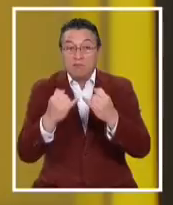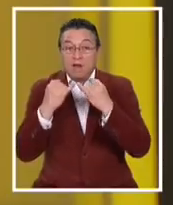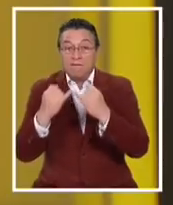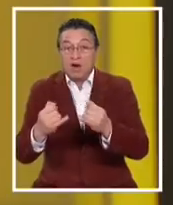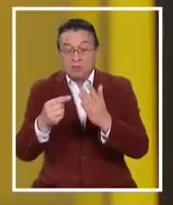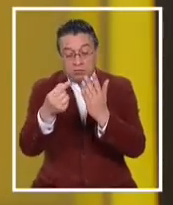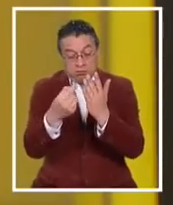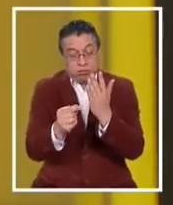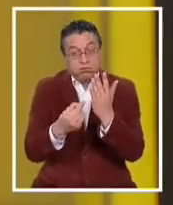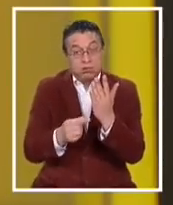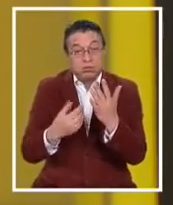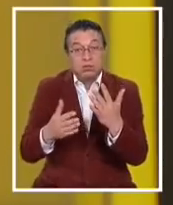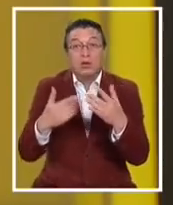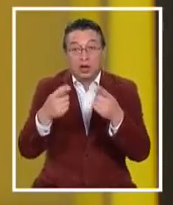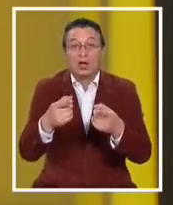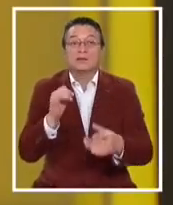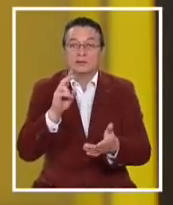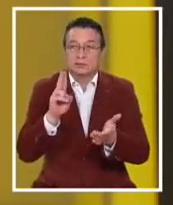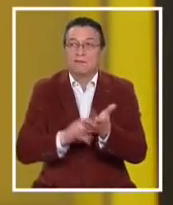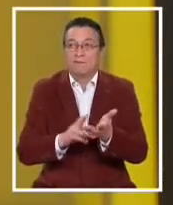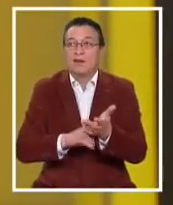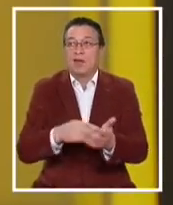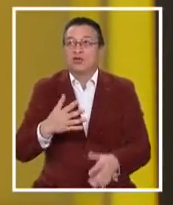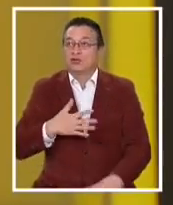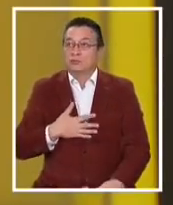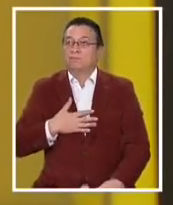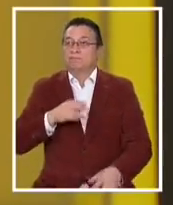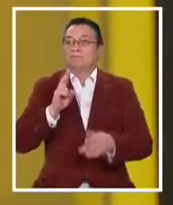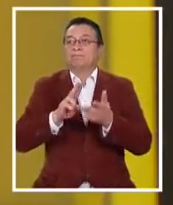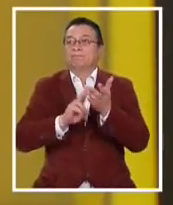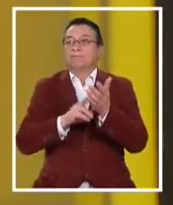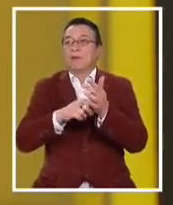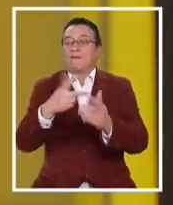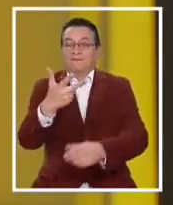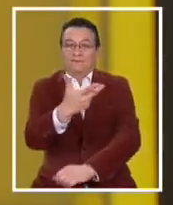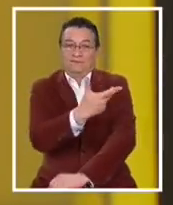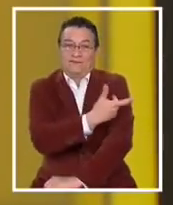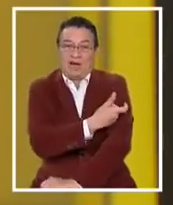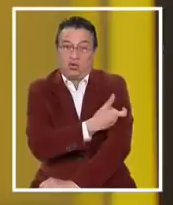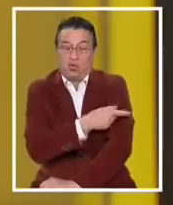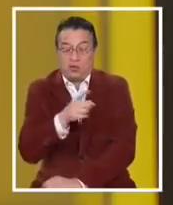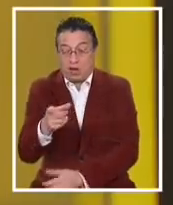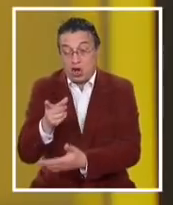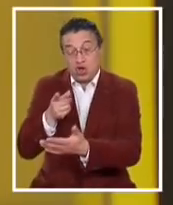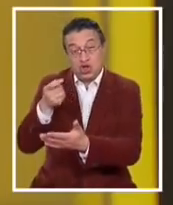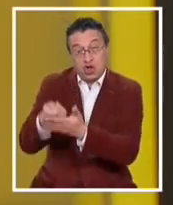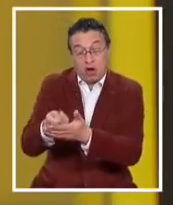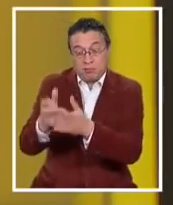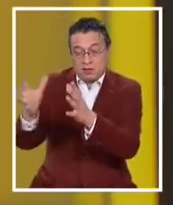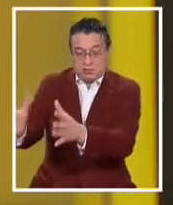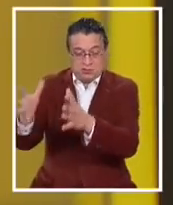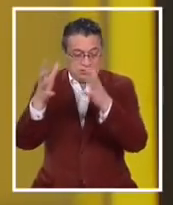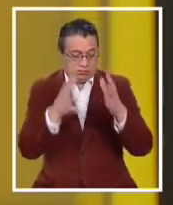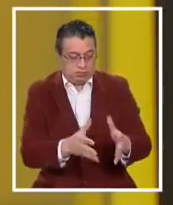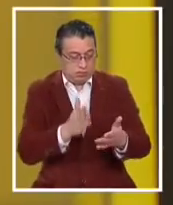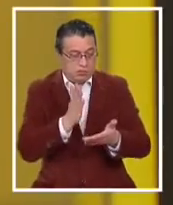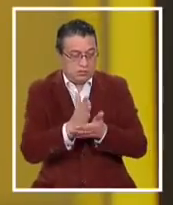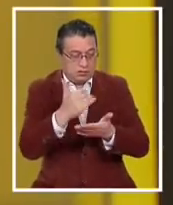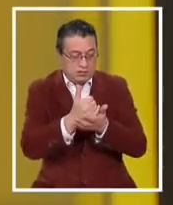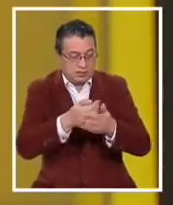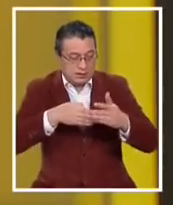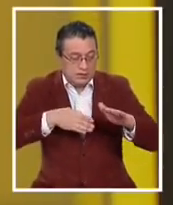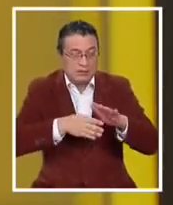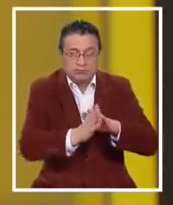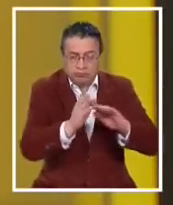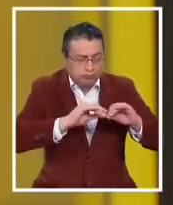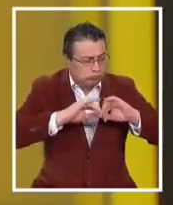entregan los resultados. Es cierto, yo reconozco que la gestión de las vacunas, desde la adquisición hasta todo el plan de implementar las vacunas